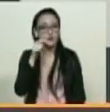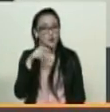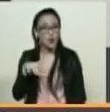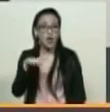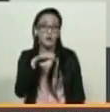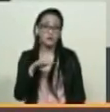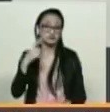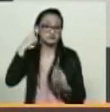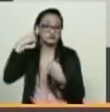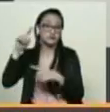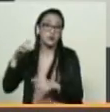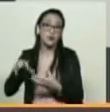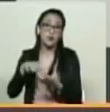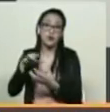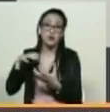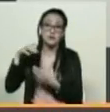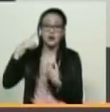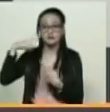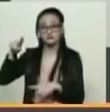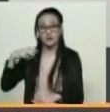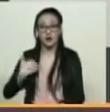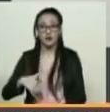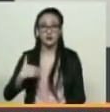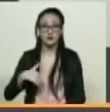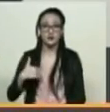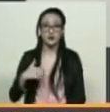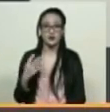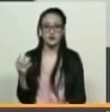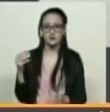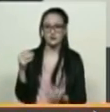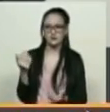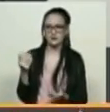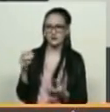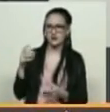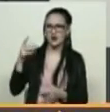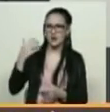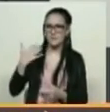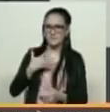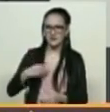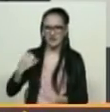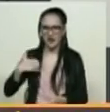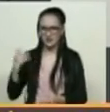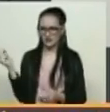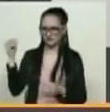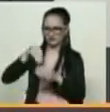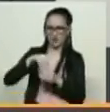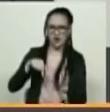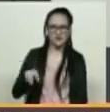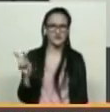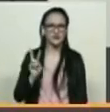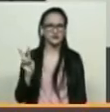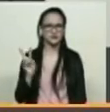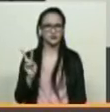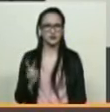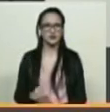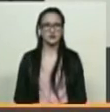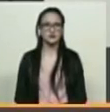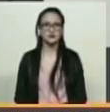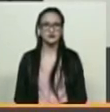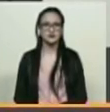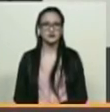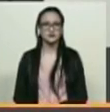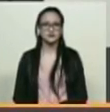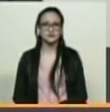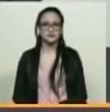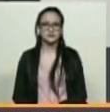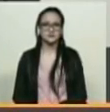ese es el problema del pueblo argentino. No va a venir Macri a resolver ese asunto. No puede ni siquiera ir al estadio del River, que está en la ciudad, de la